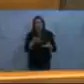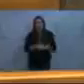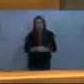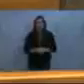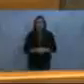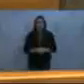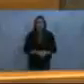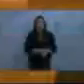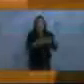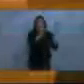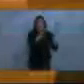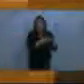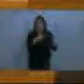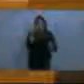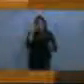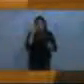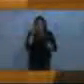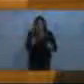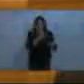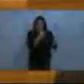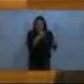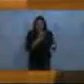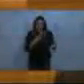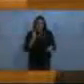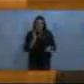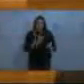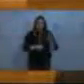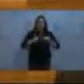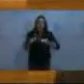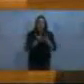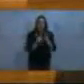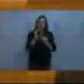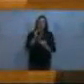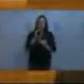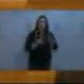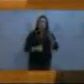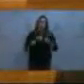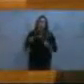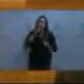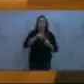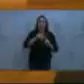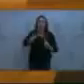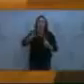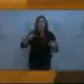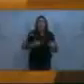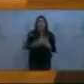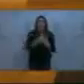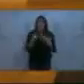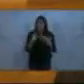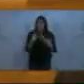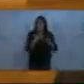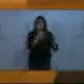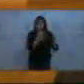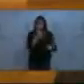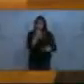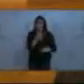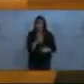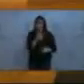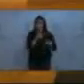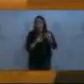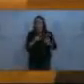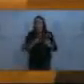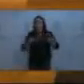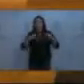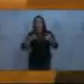Como usted bien sabe y acaba de decir, la sentencia del Tribunal Superior de Justicia del 4 de mayo de 2016, la plantilla orgánica